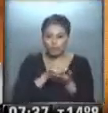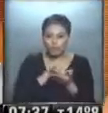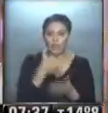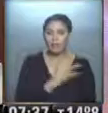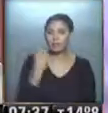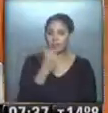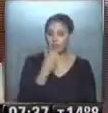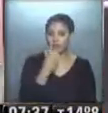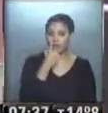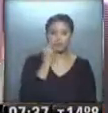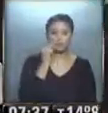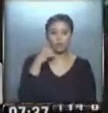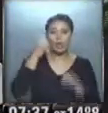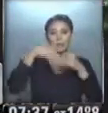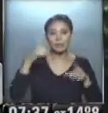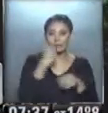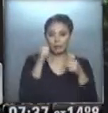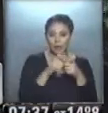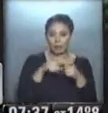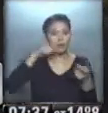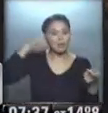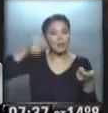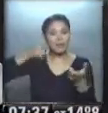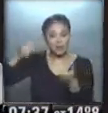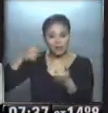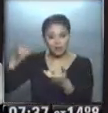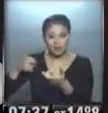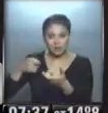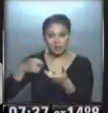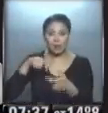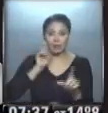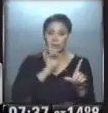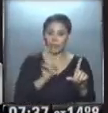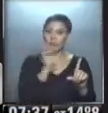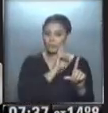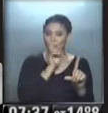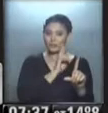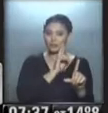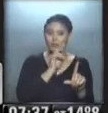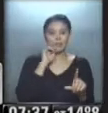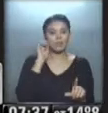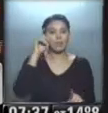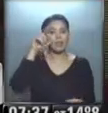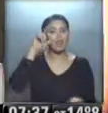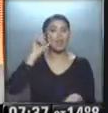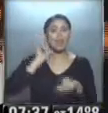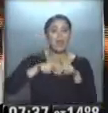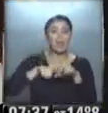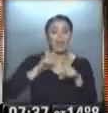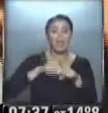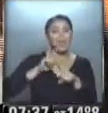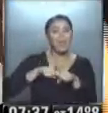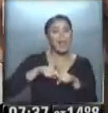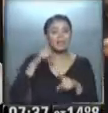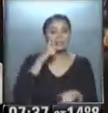de un gran actor, de Martín Pirojansky, quien está filmando Abril Sosa, a quien tenés ahí en pantalla, ex miembro de Catupeco Macho, líder